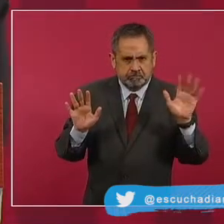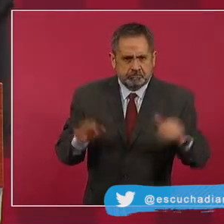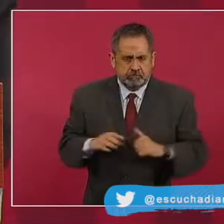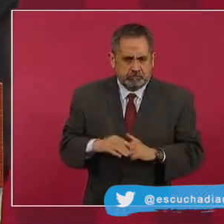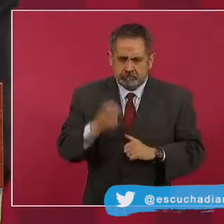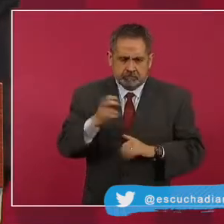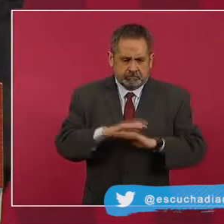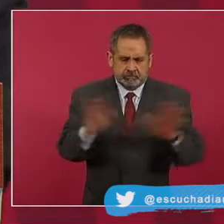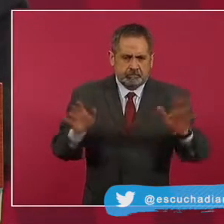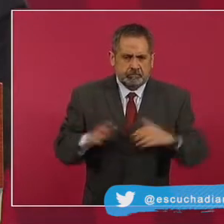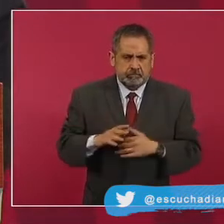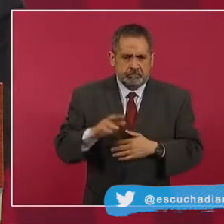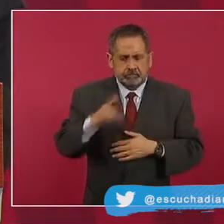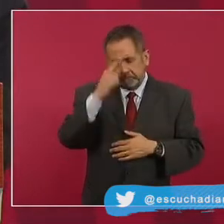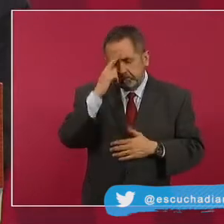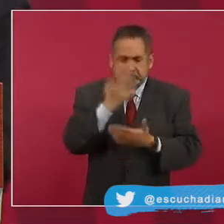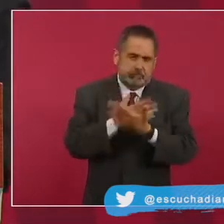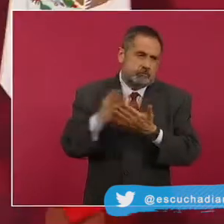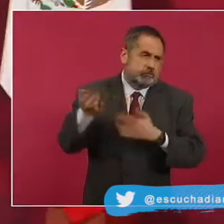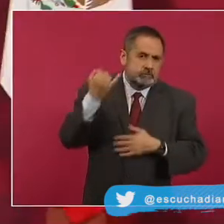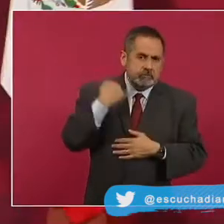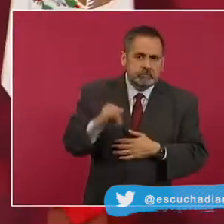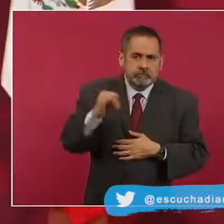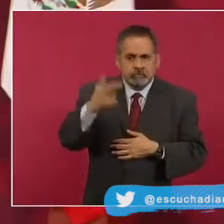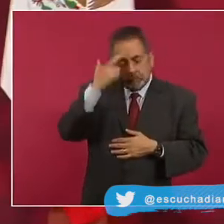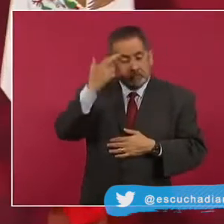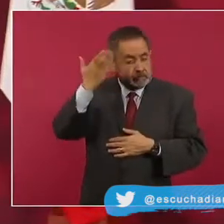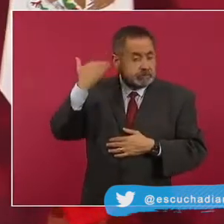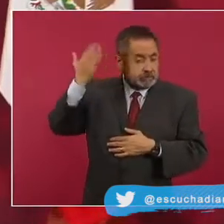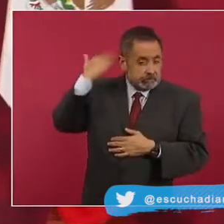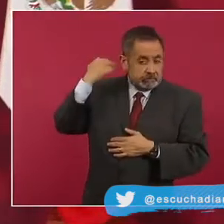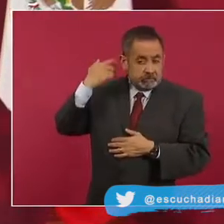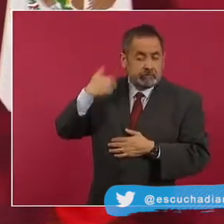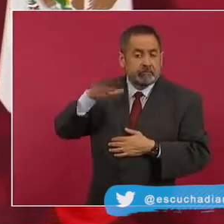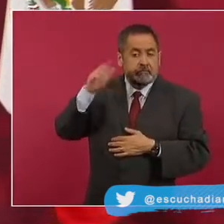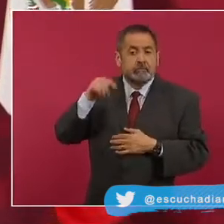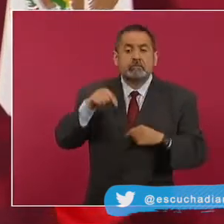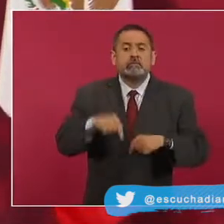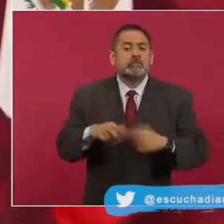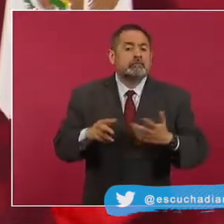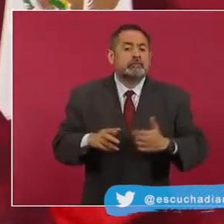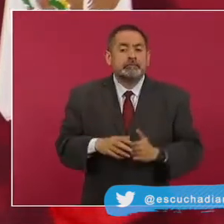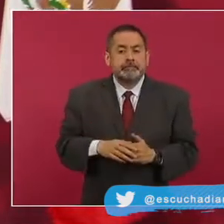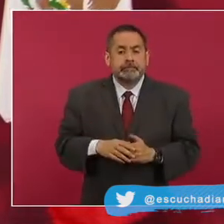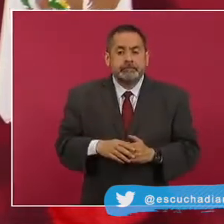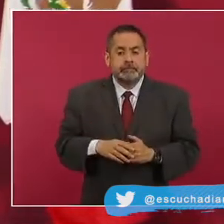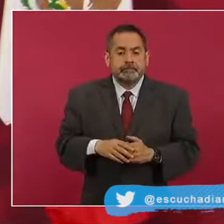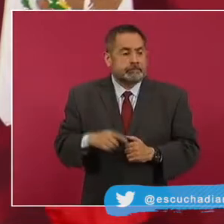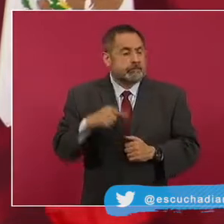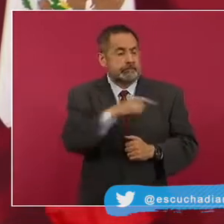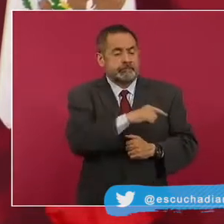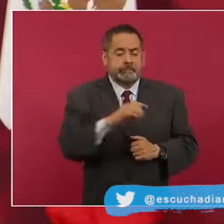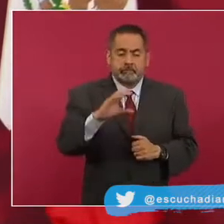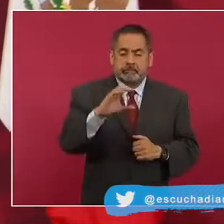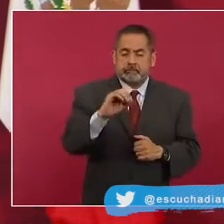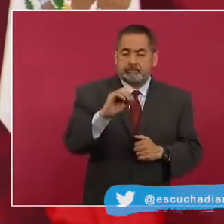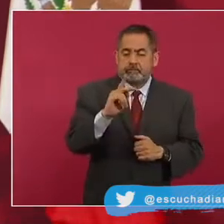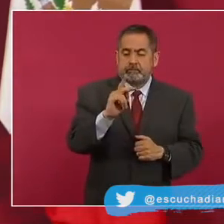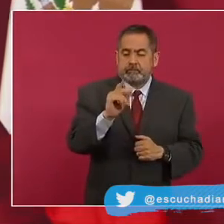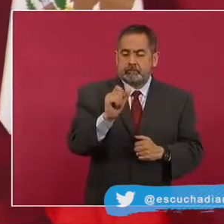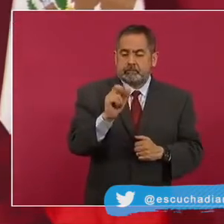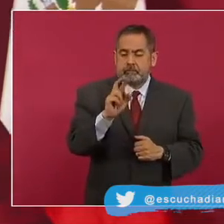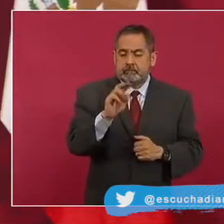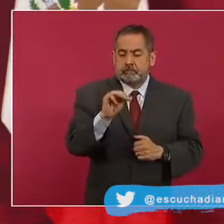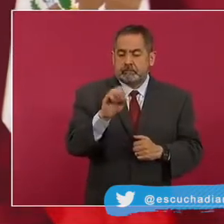que se llegó al colmo de que el de coparmex de